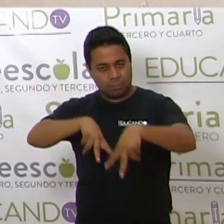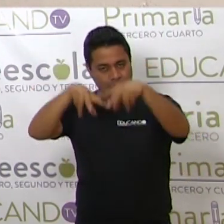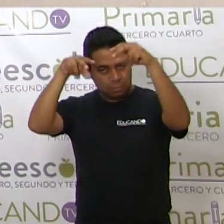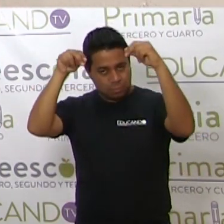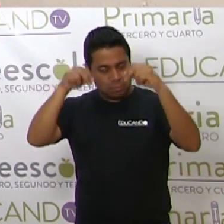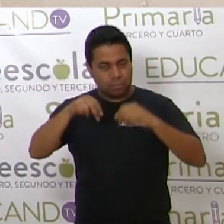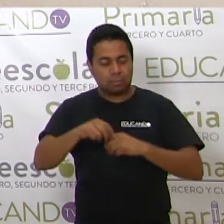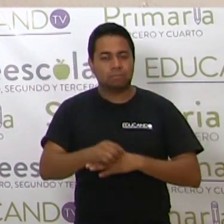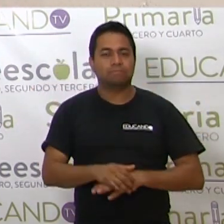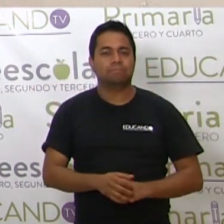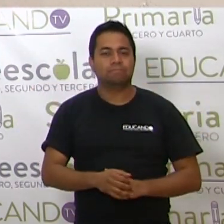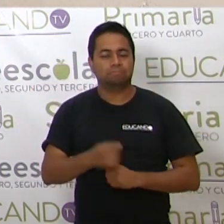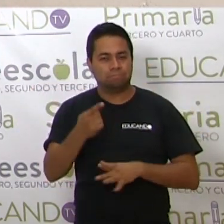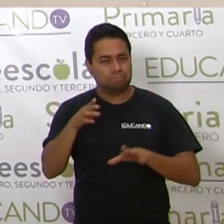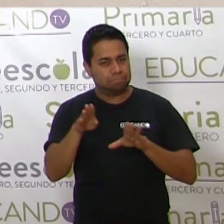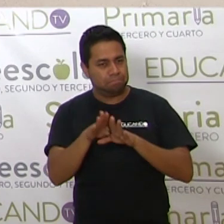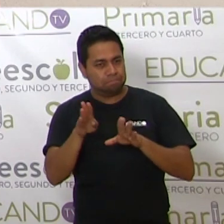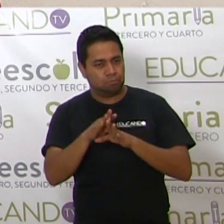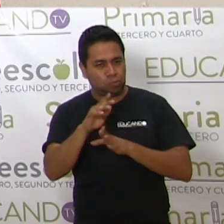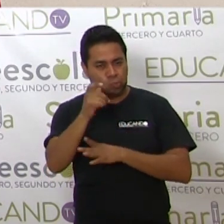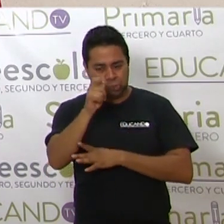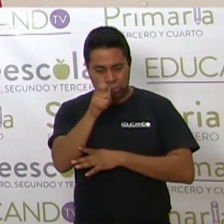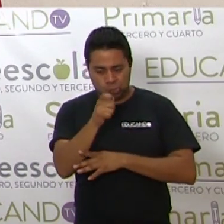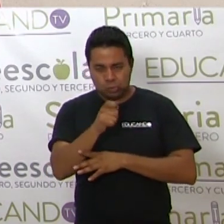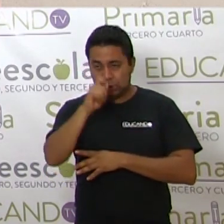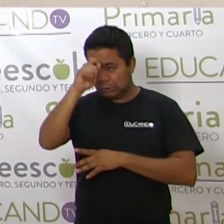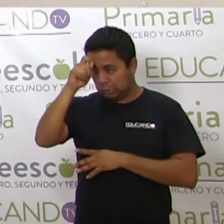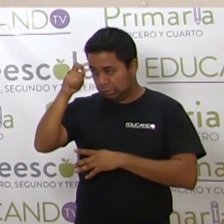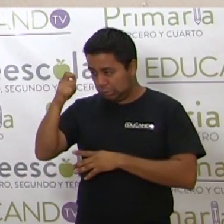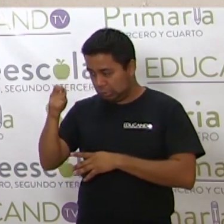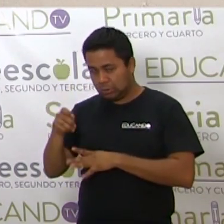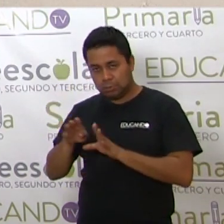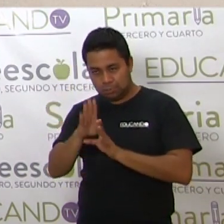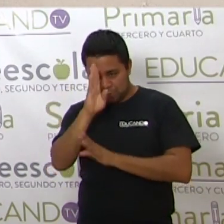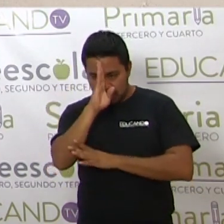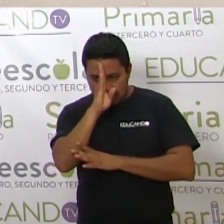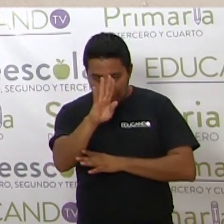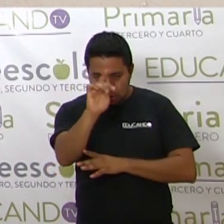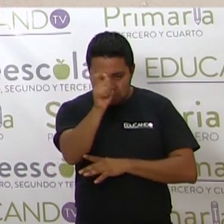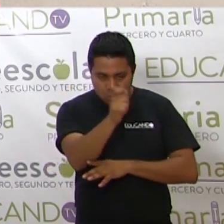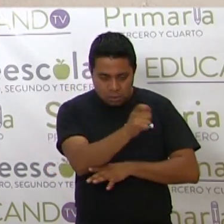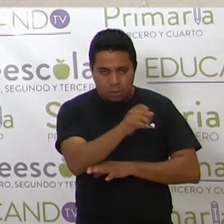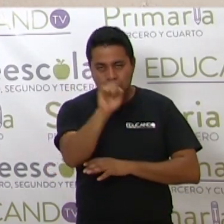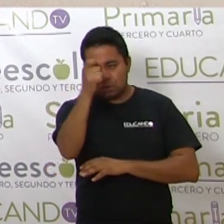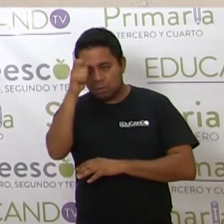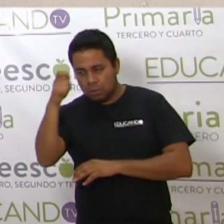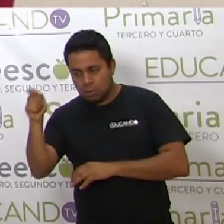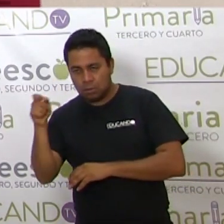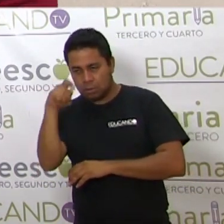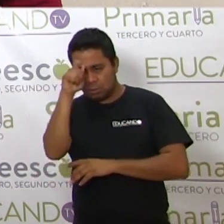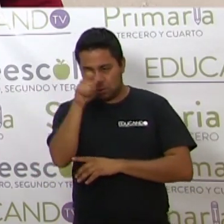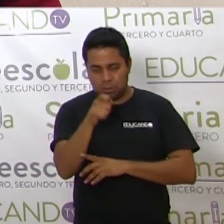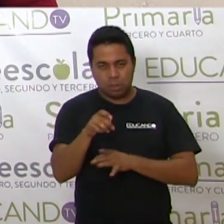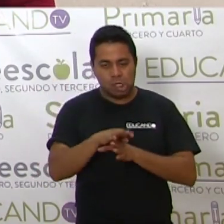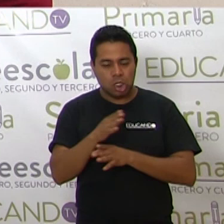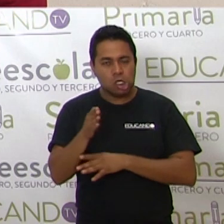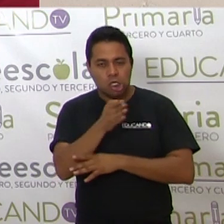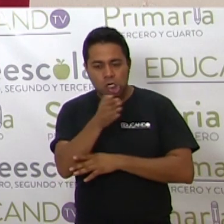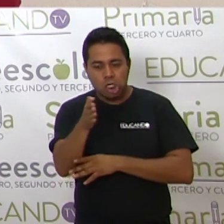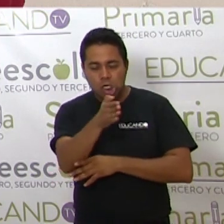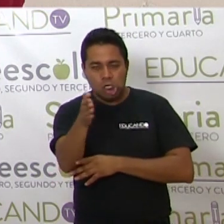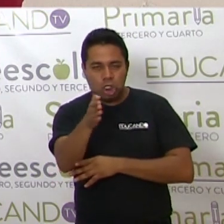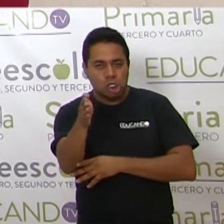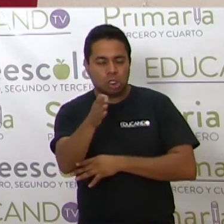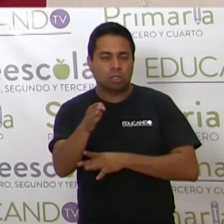andamos con el pulso si somos capaces de hacer una raya derecha o se nos va a ir la mano toda sueca